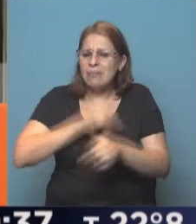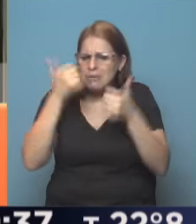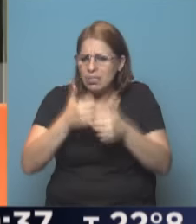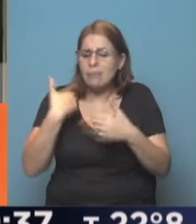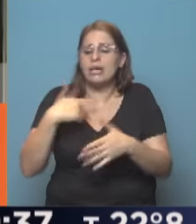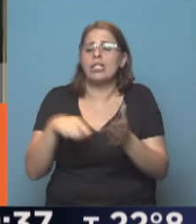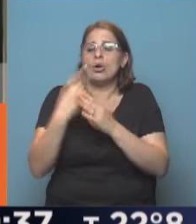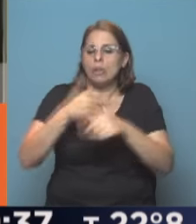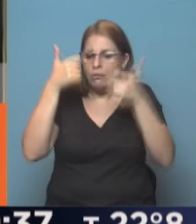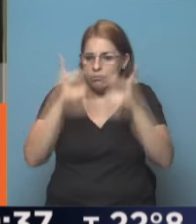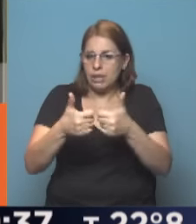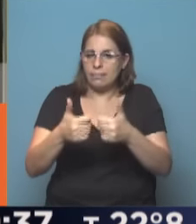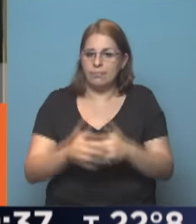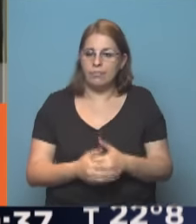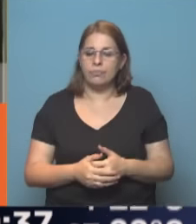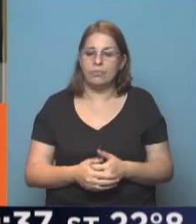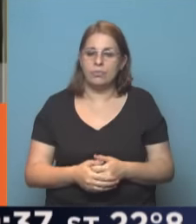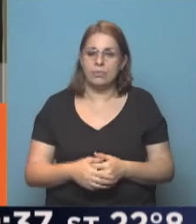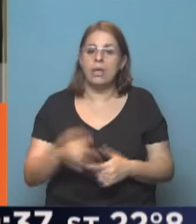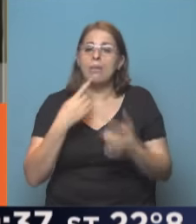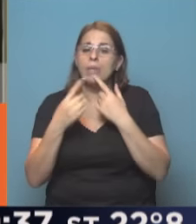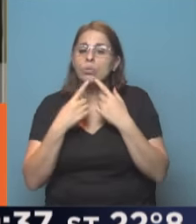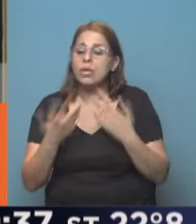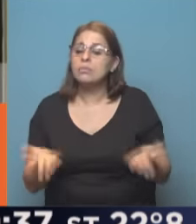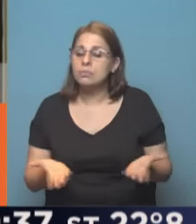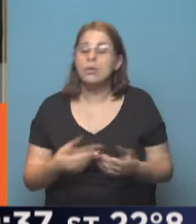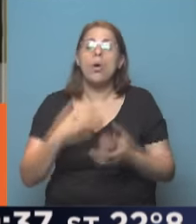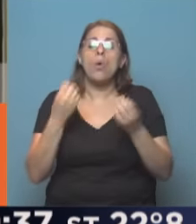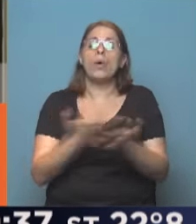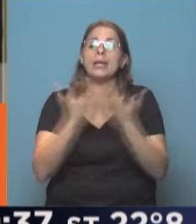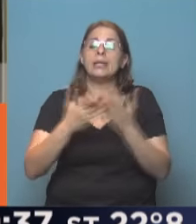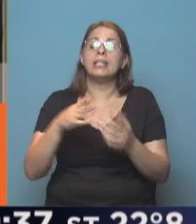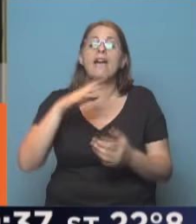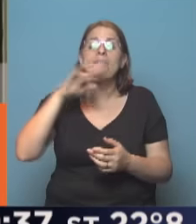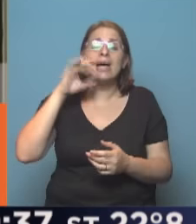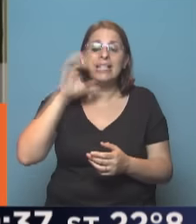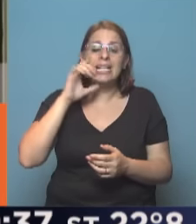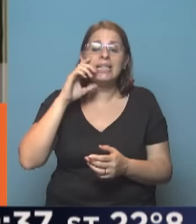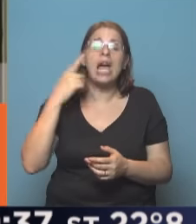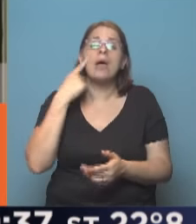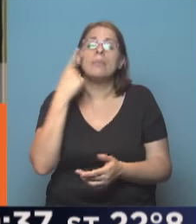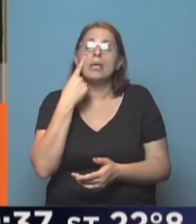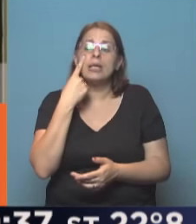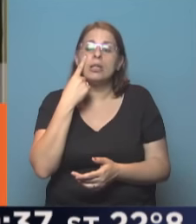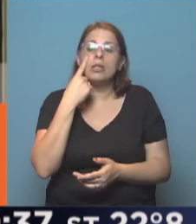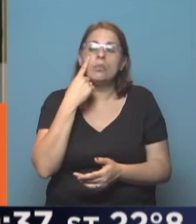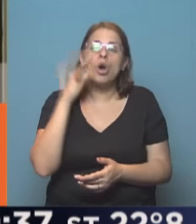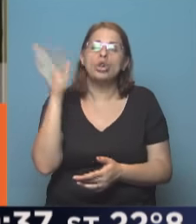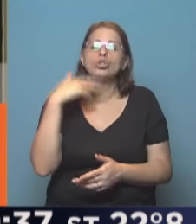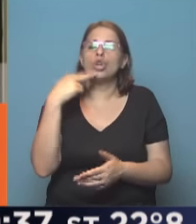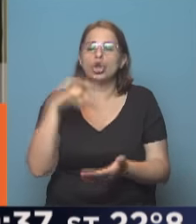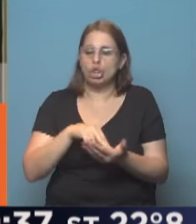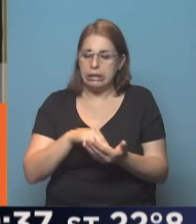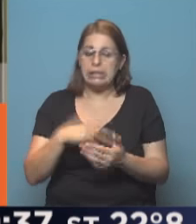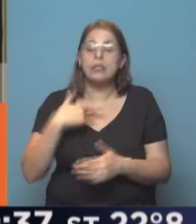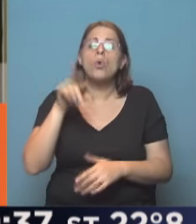nota. Ahora quedo a disposición de las preguntas. Buenos días, mi nombre es Valeria San Pedro, estamos en vivo para Todo Noticias. Usted